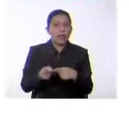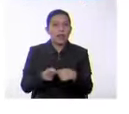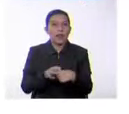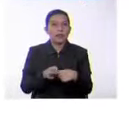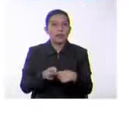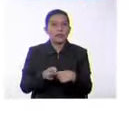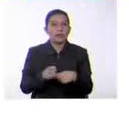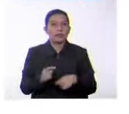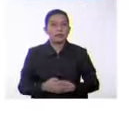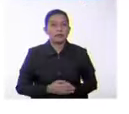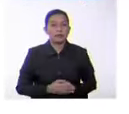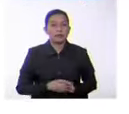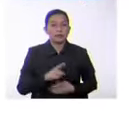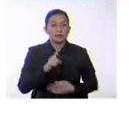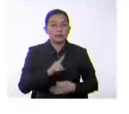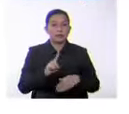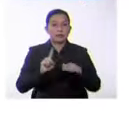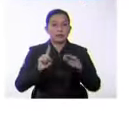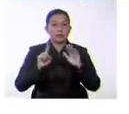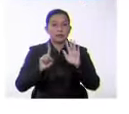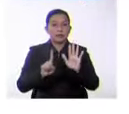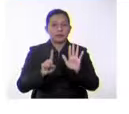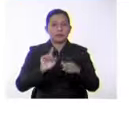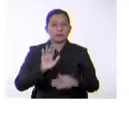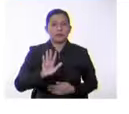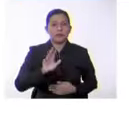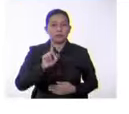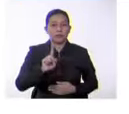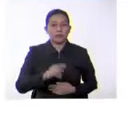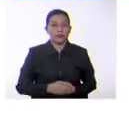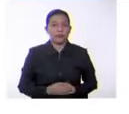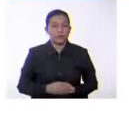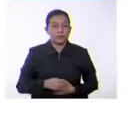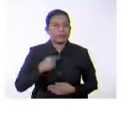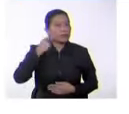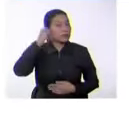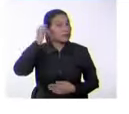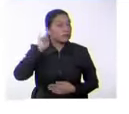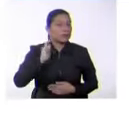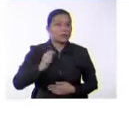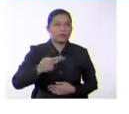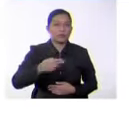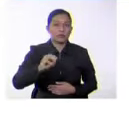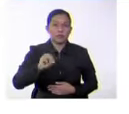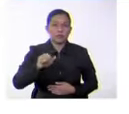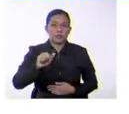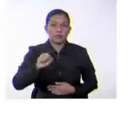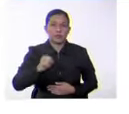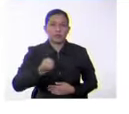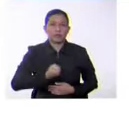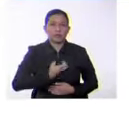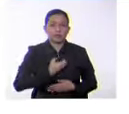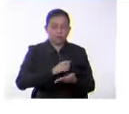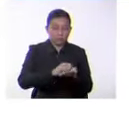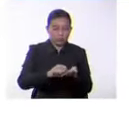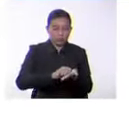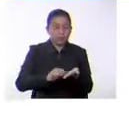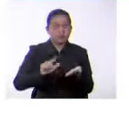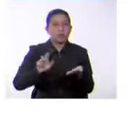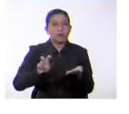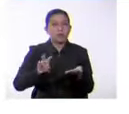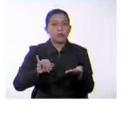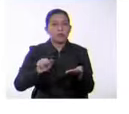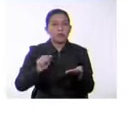1651, acompañado de las ideas de la Ilustración, Thomas Hobbes escribe su obra El Leviatán, en donde describe